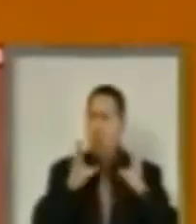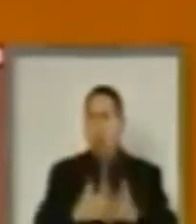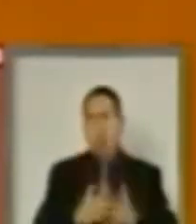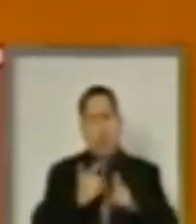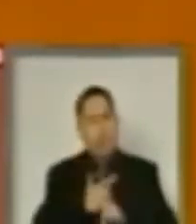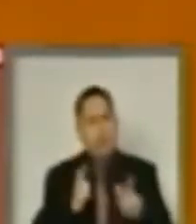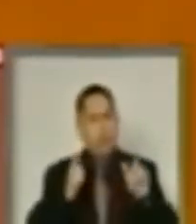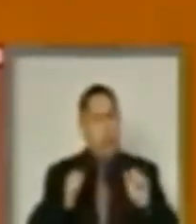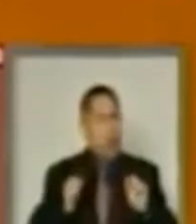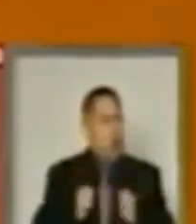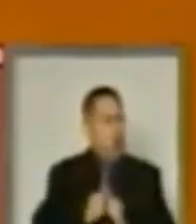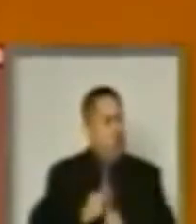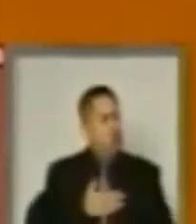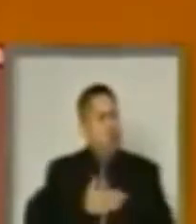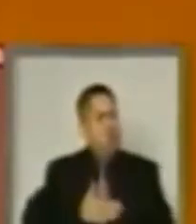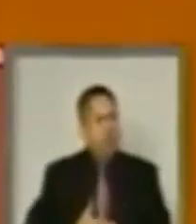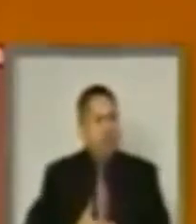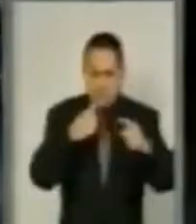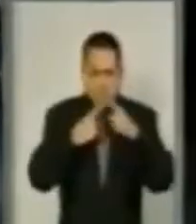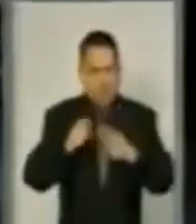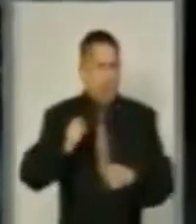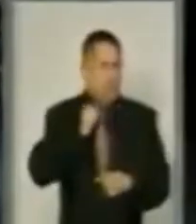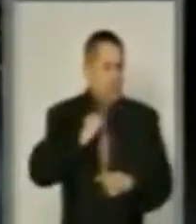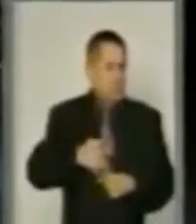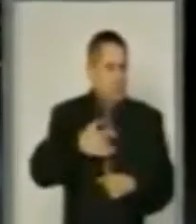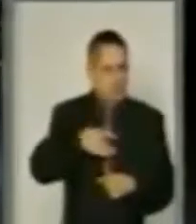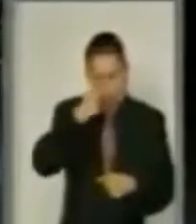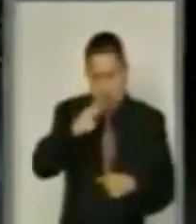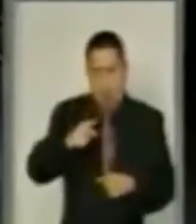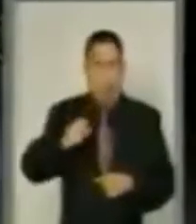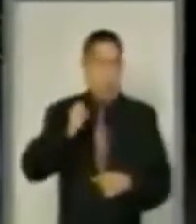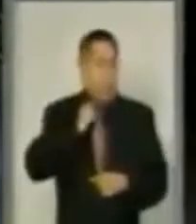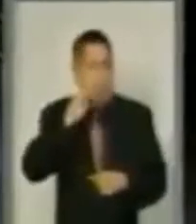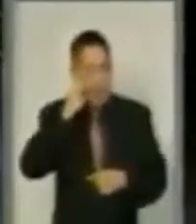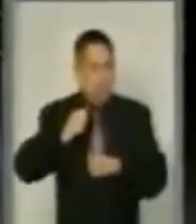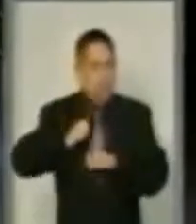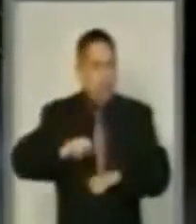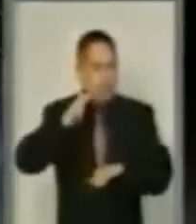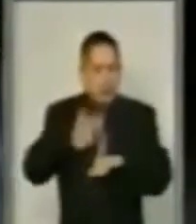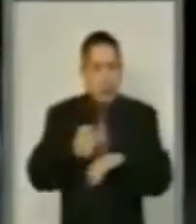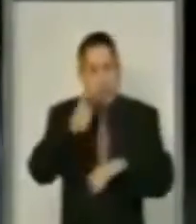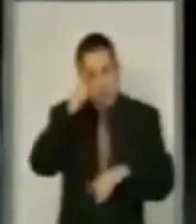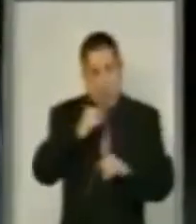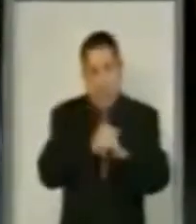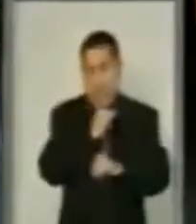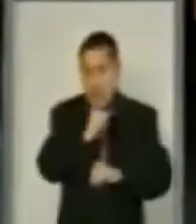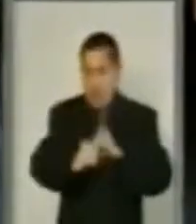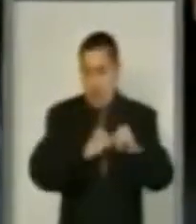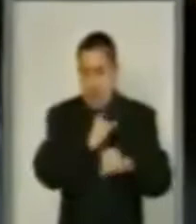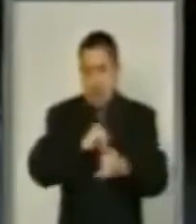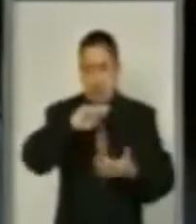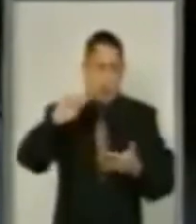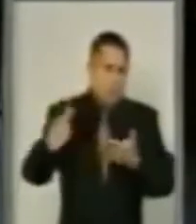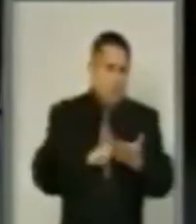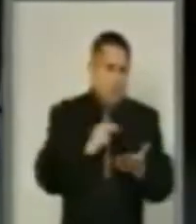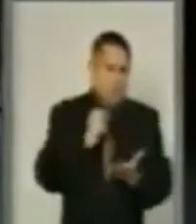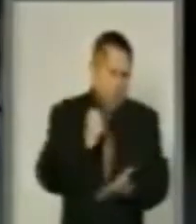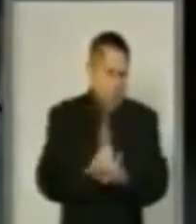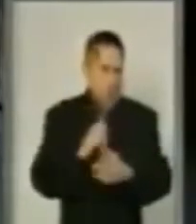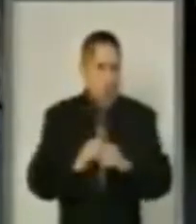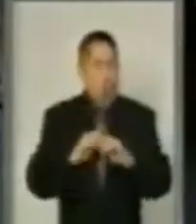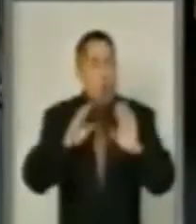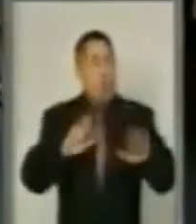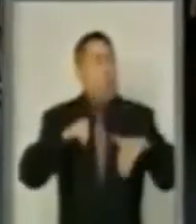Militar, quienes interpretaron los himnos nacionales de Canadá y México. Al primer ministro de Canadá, Justin Trudeau, se le asignó un escaño